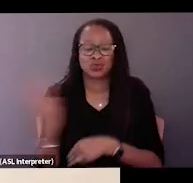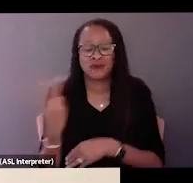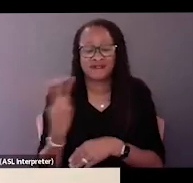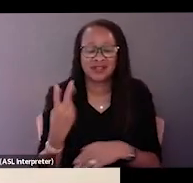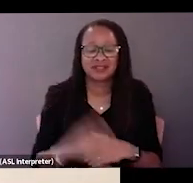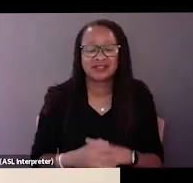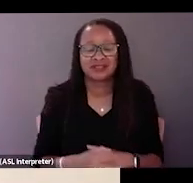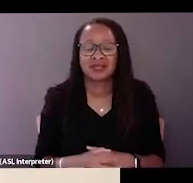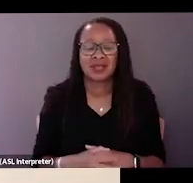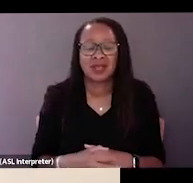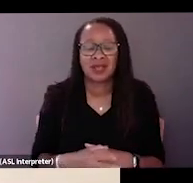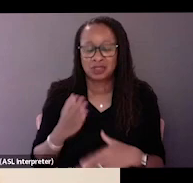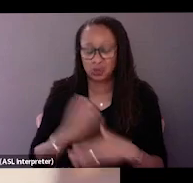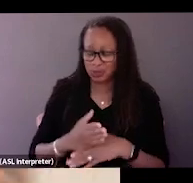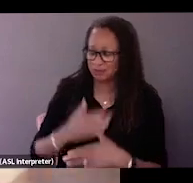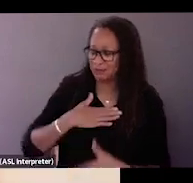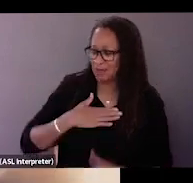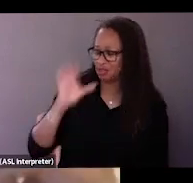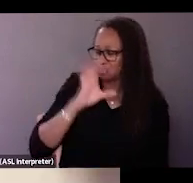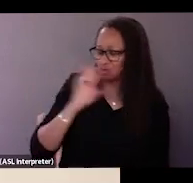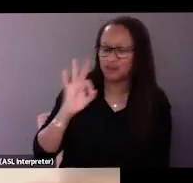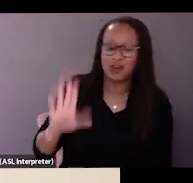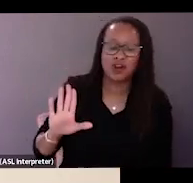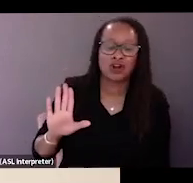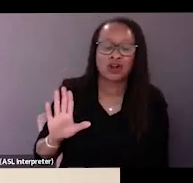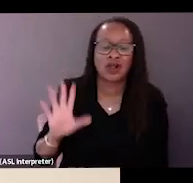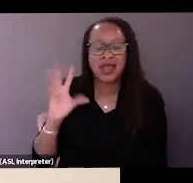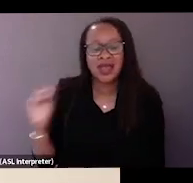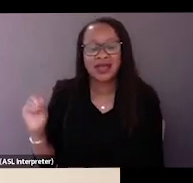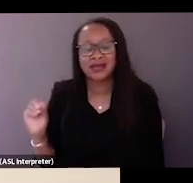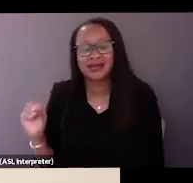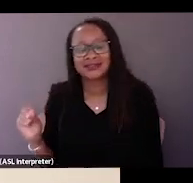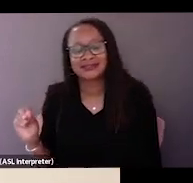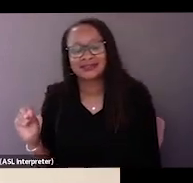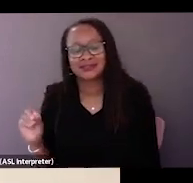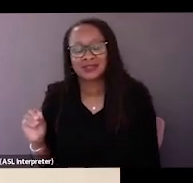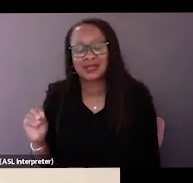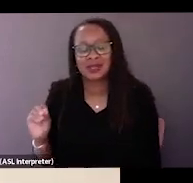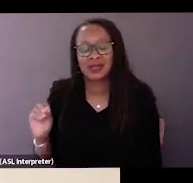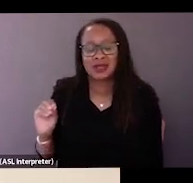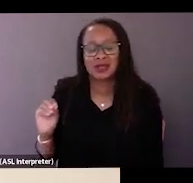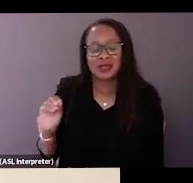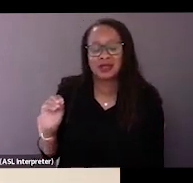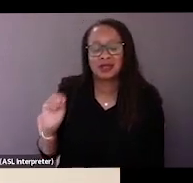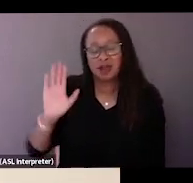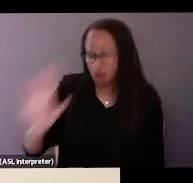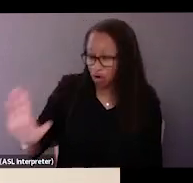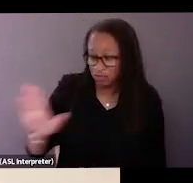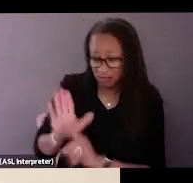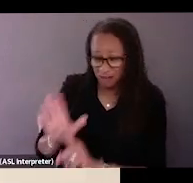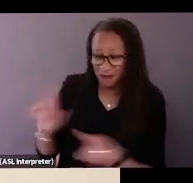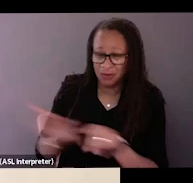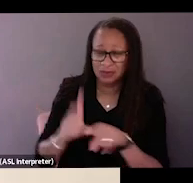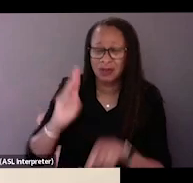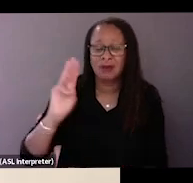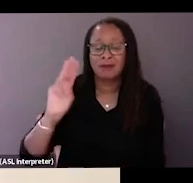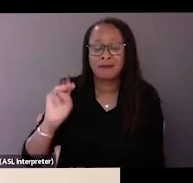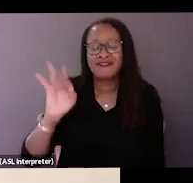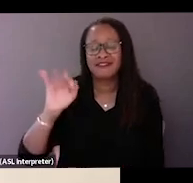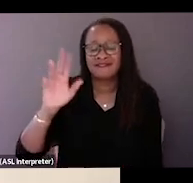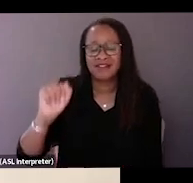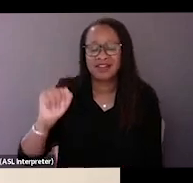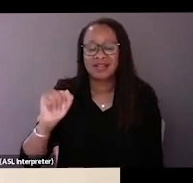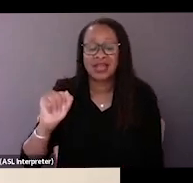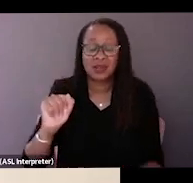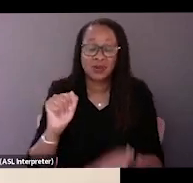ella, porque Mafifa es algo que se está desvaneciendo en la historia de Santiago de Cuba, por ejemplo. Y yo